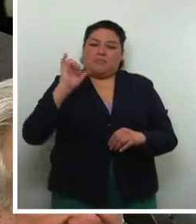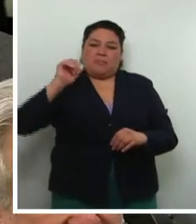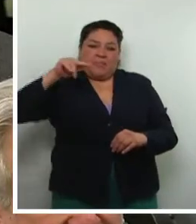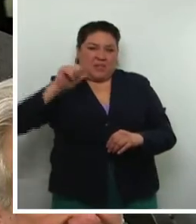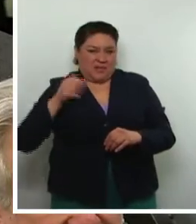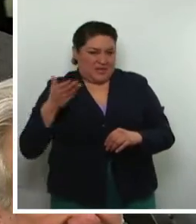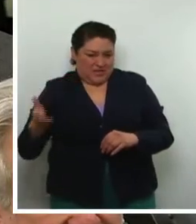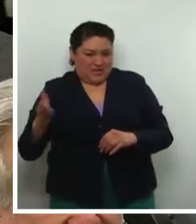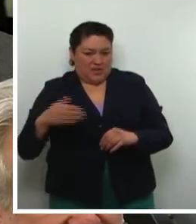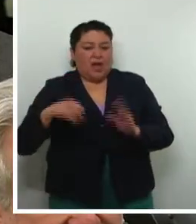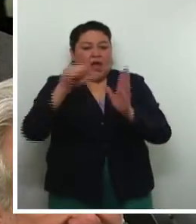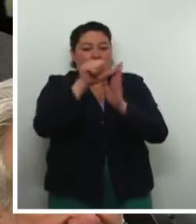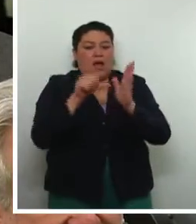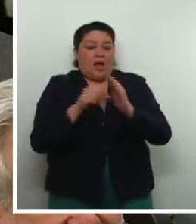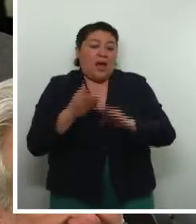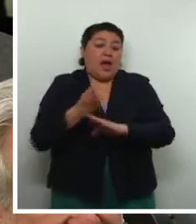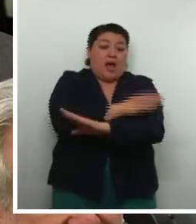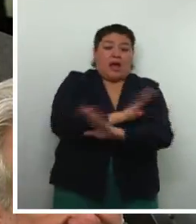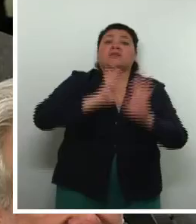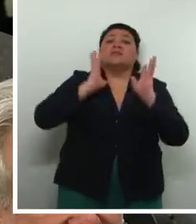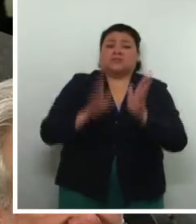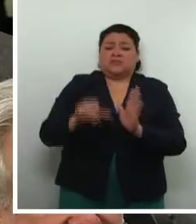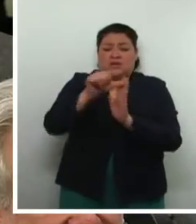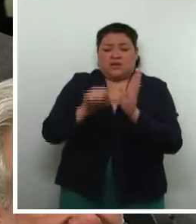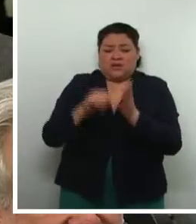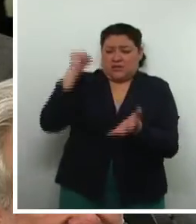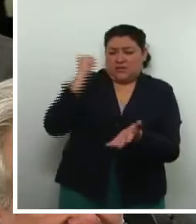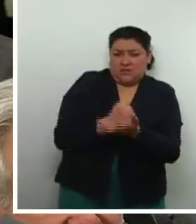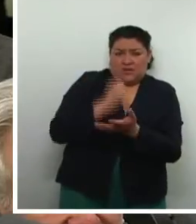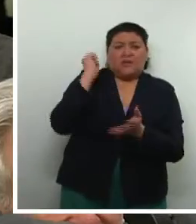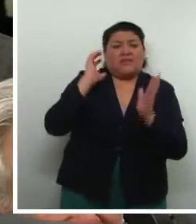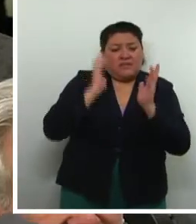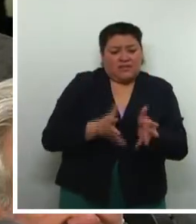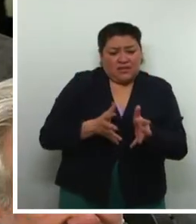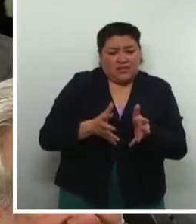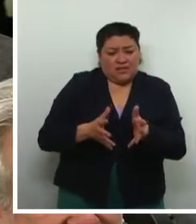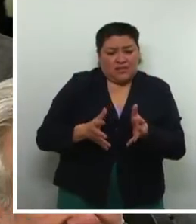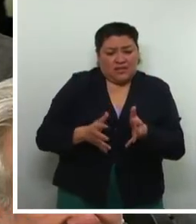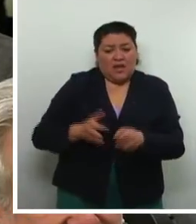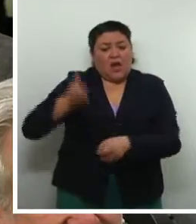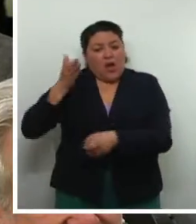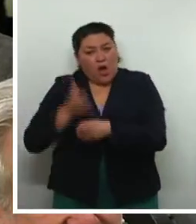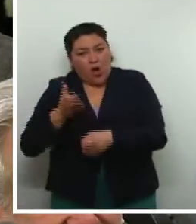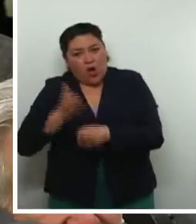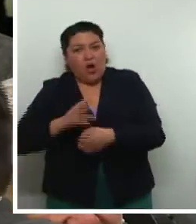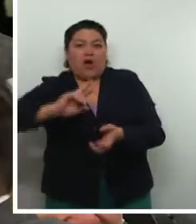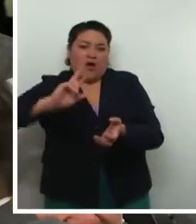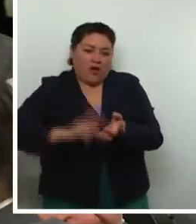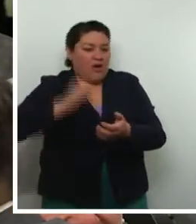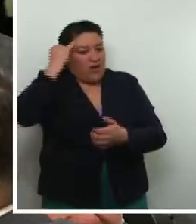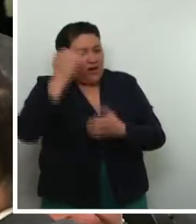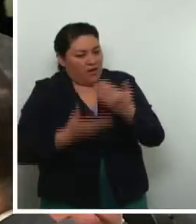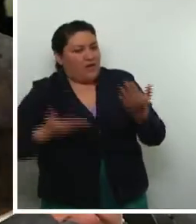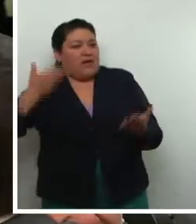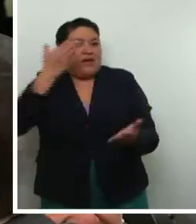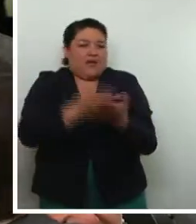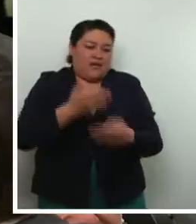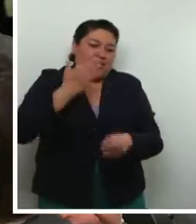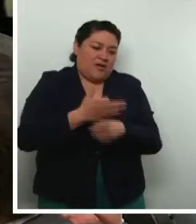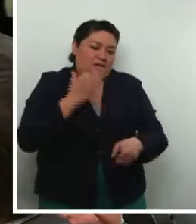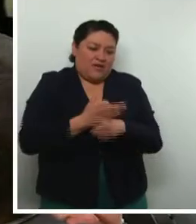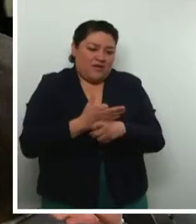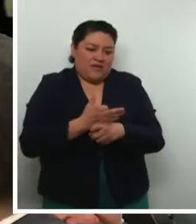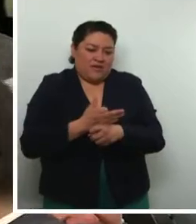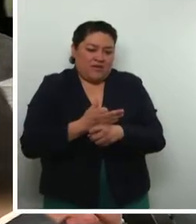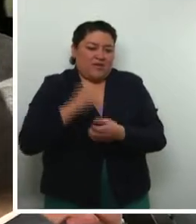el artículo se había votado ya en la mega reserva, pero fue modificada por la Asamblea en esta segunda